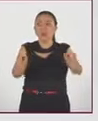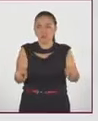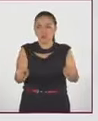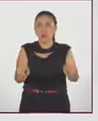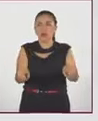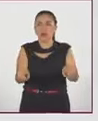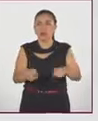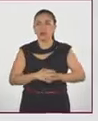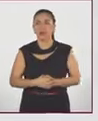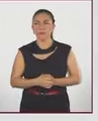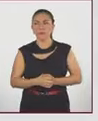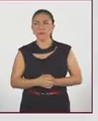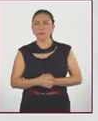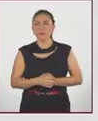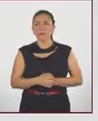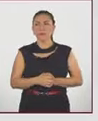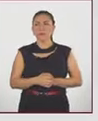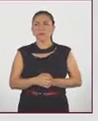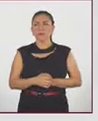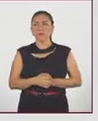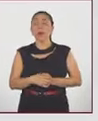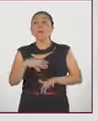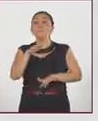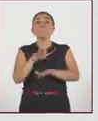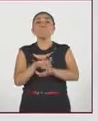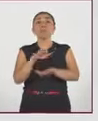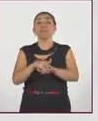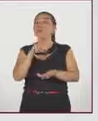cambió. Ahora está pies no